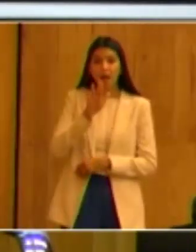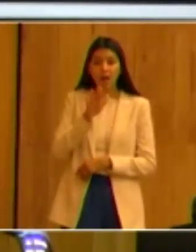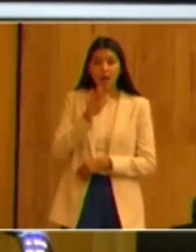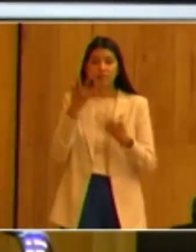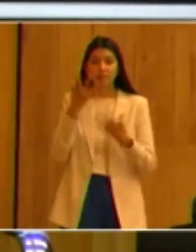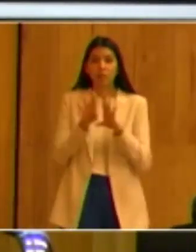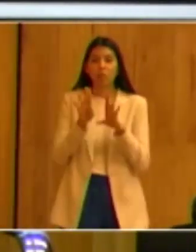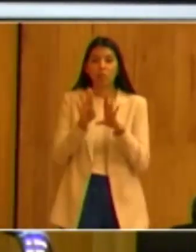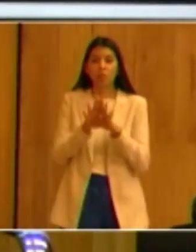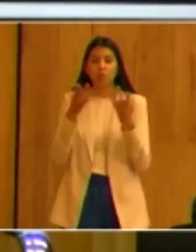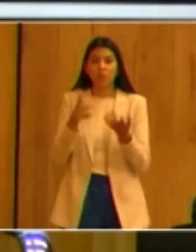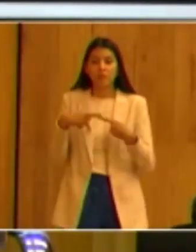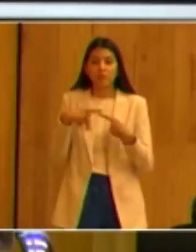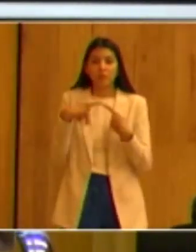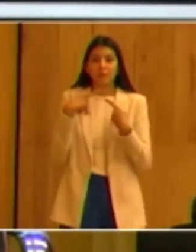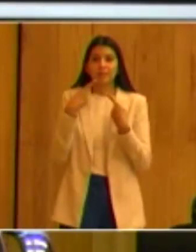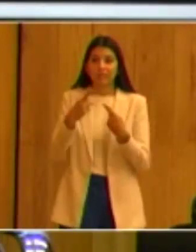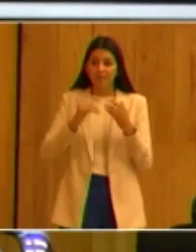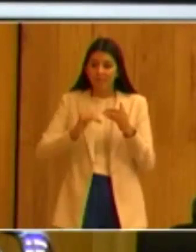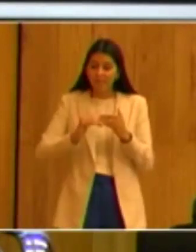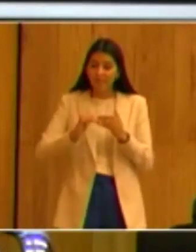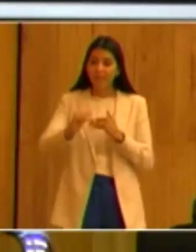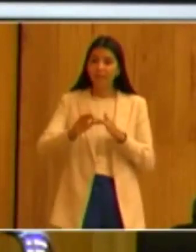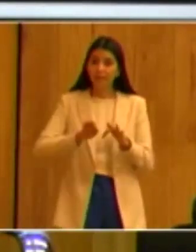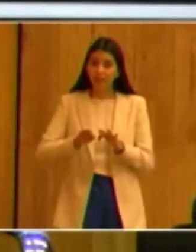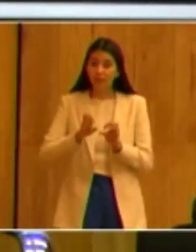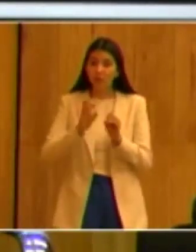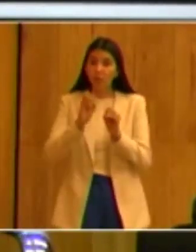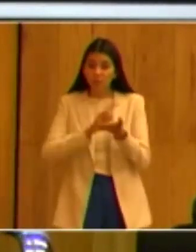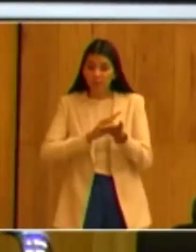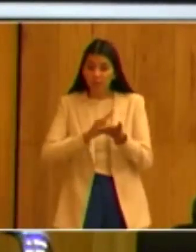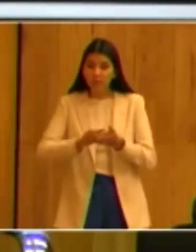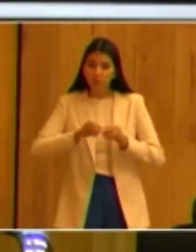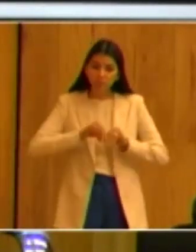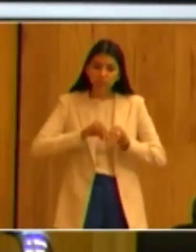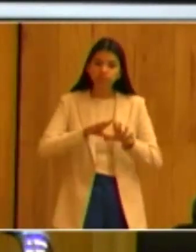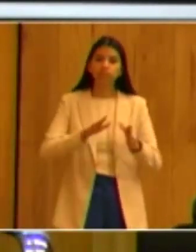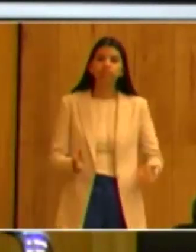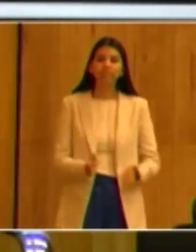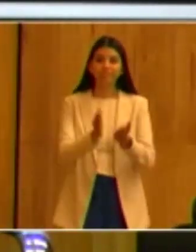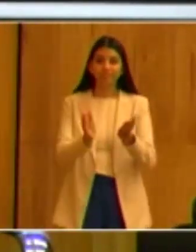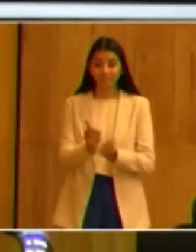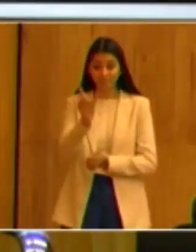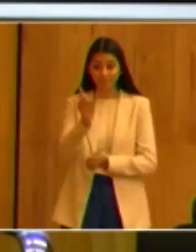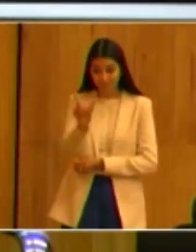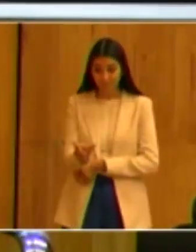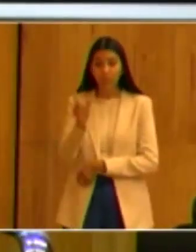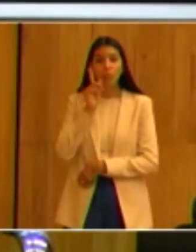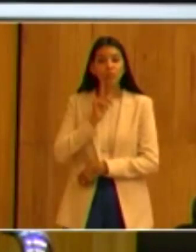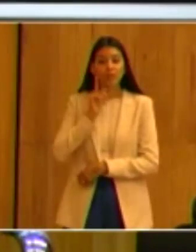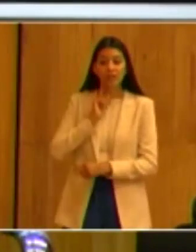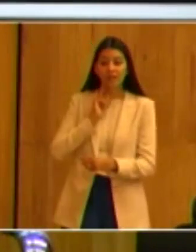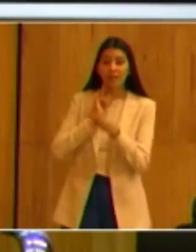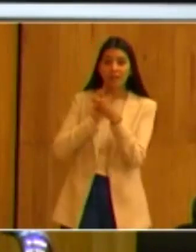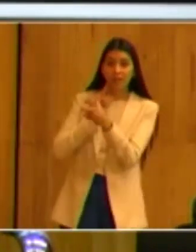derecho de ascenso o de promoción por el hecho de ser mujer, que a ella le genera una desventaja